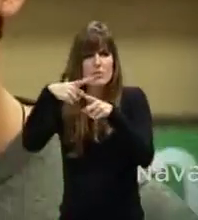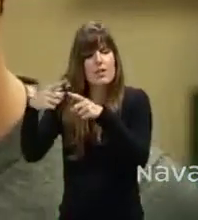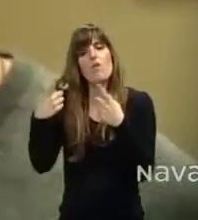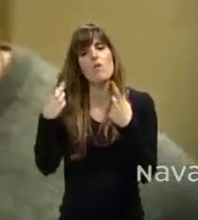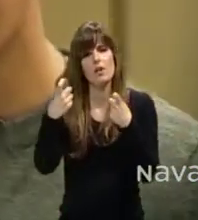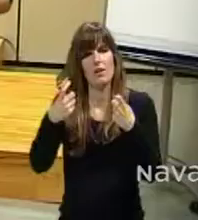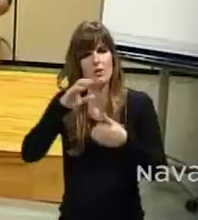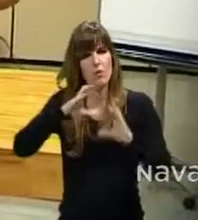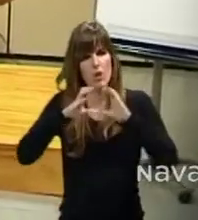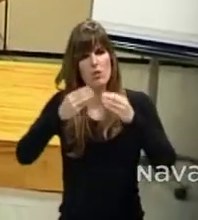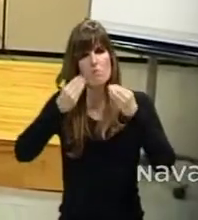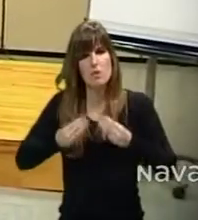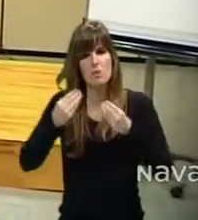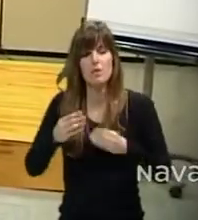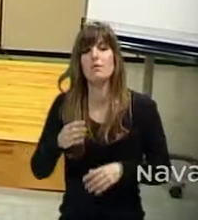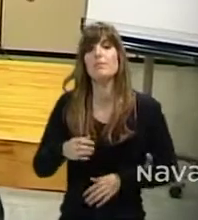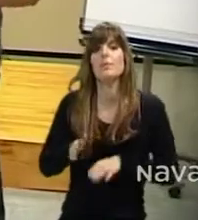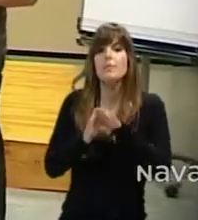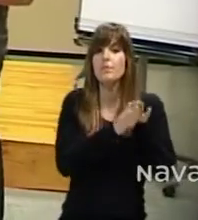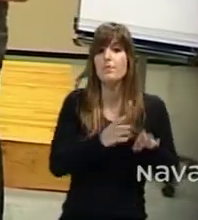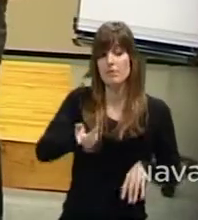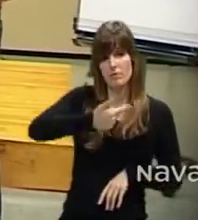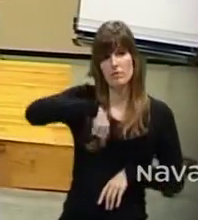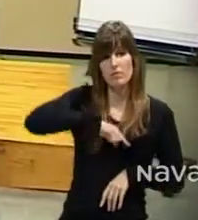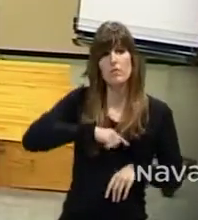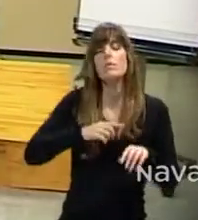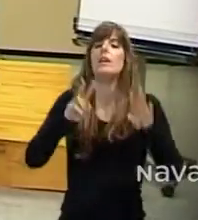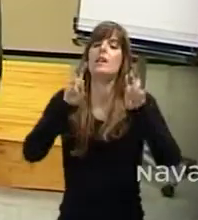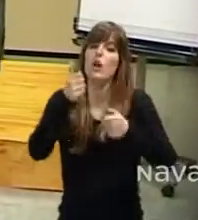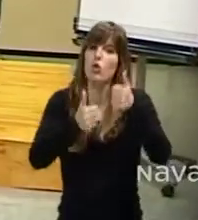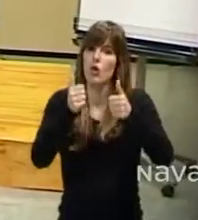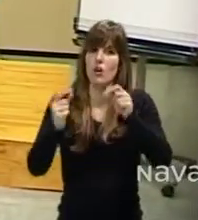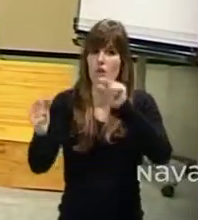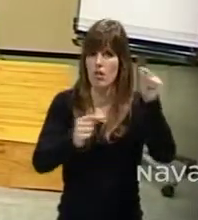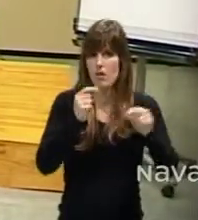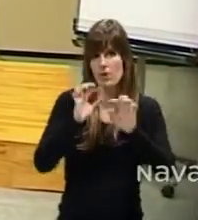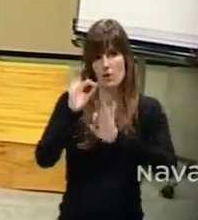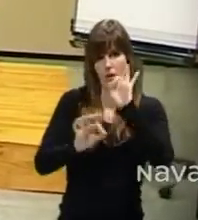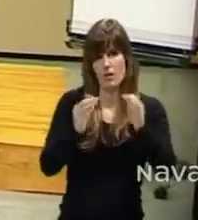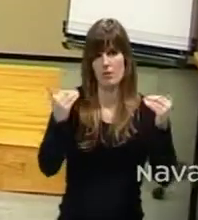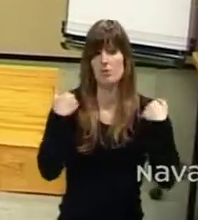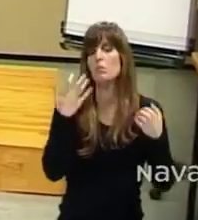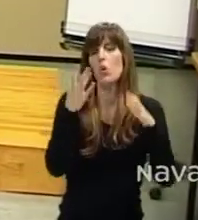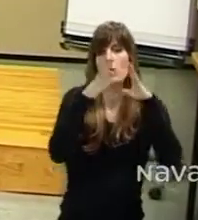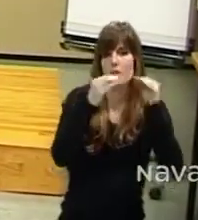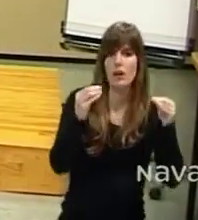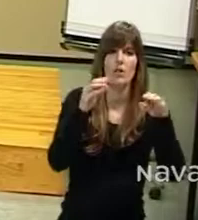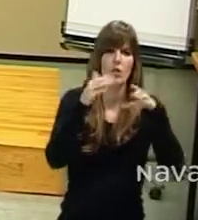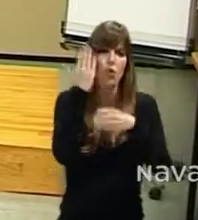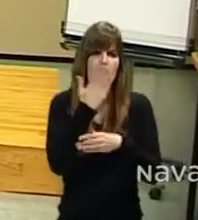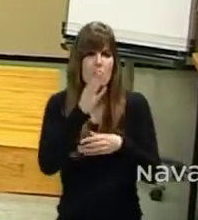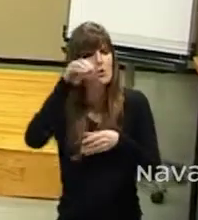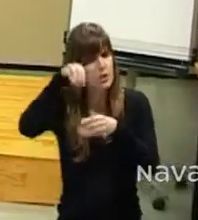o a organizar torneos de debate, tanto en el mundo académico o formativo, universidades, colegios, como también en el mundo empresarial.